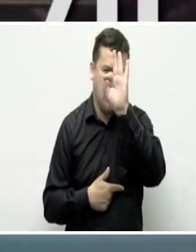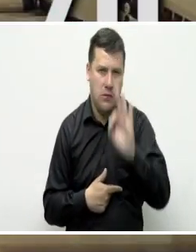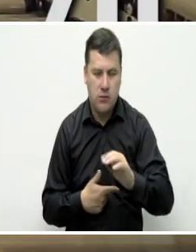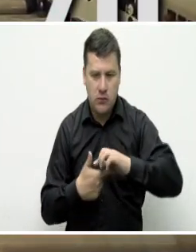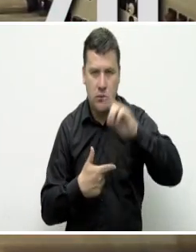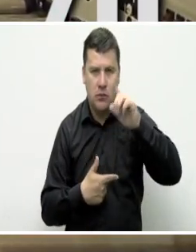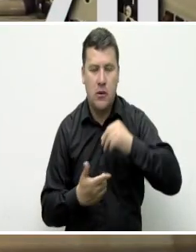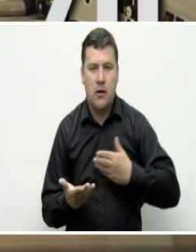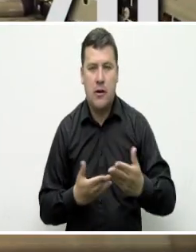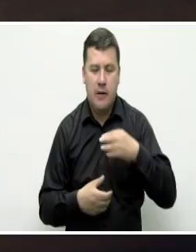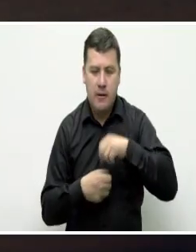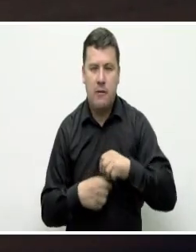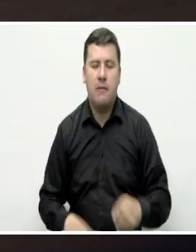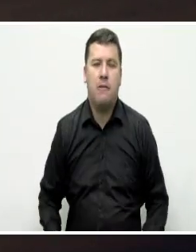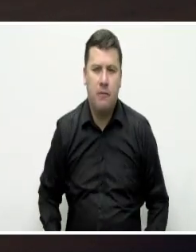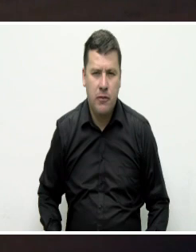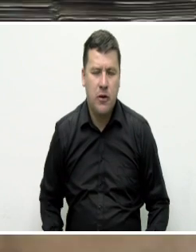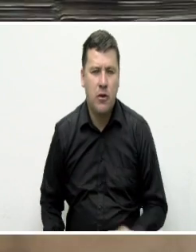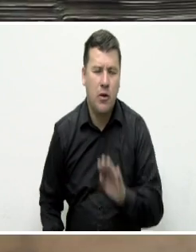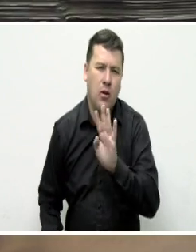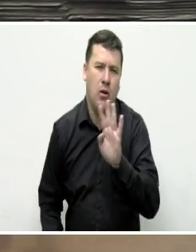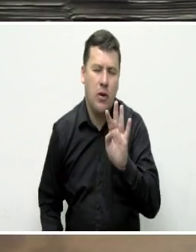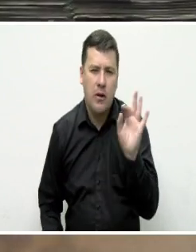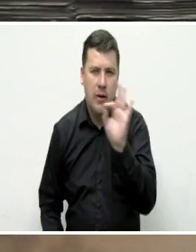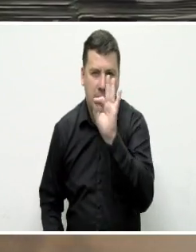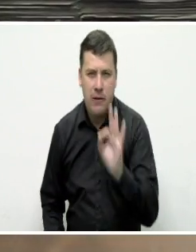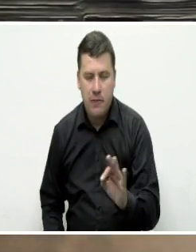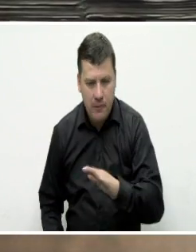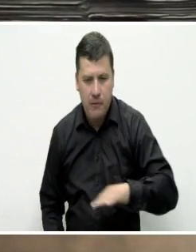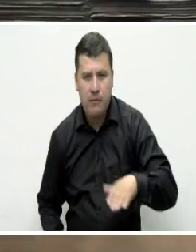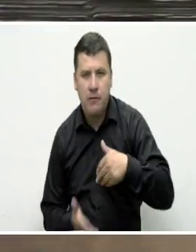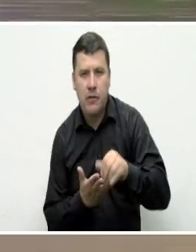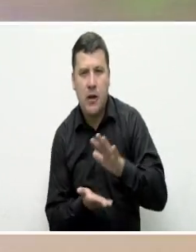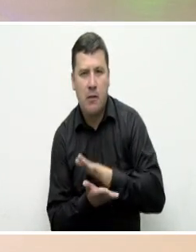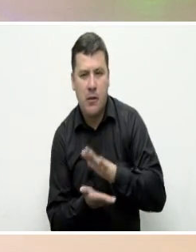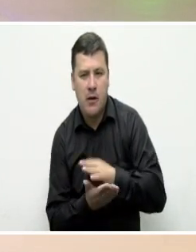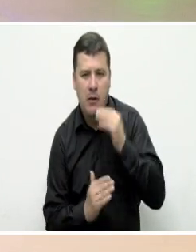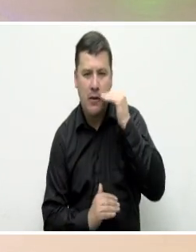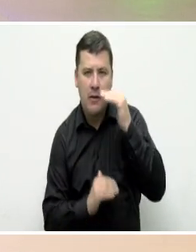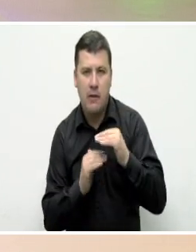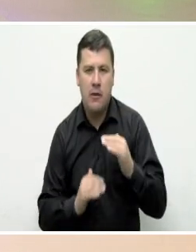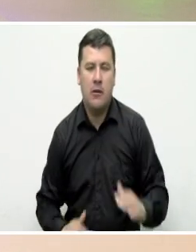19% en servicios públicos y un 44% en el gasto de papel.